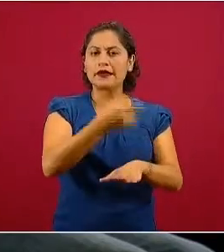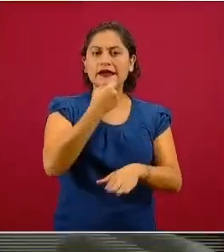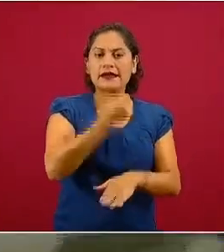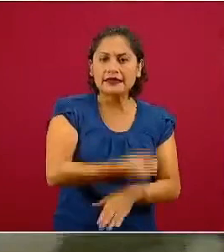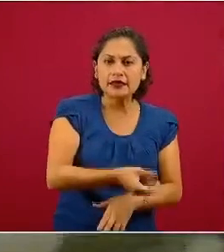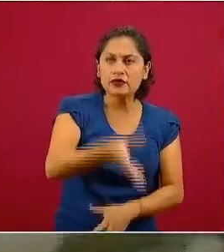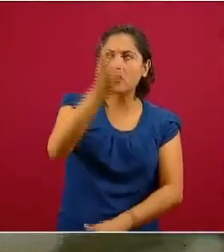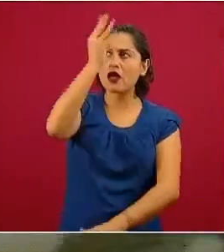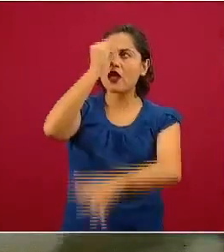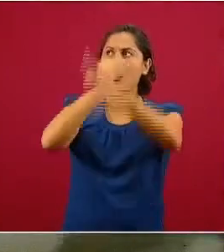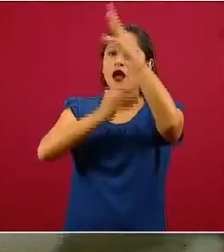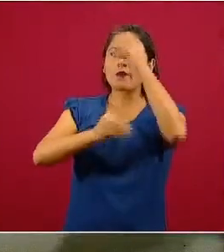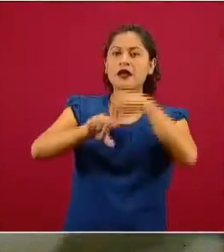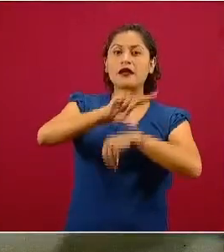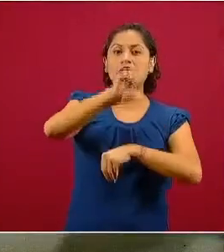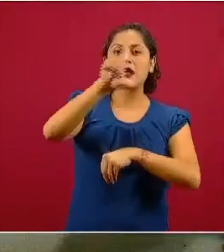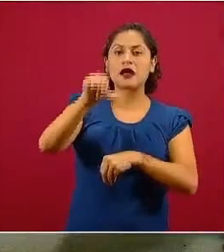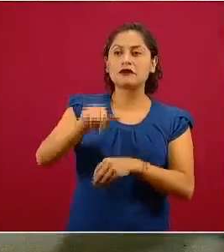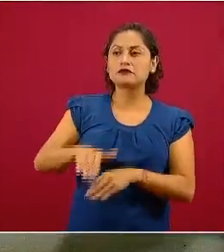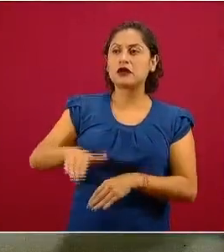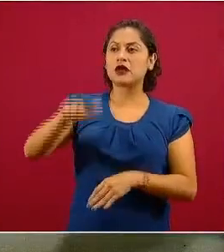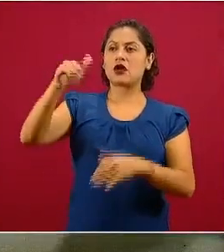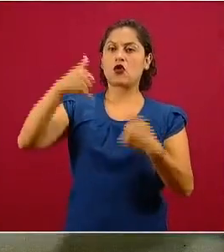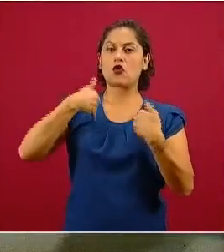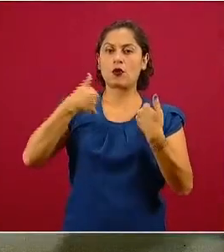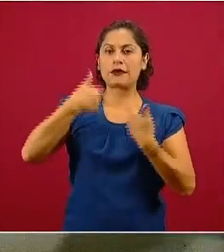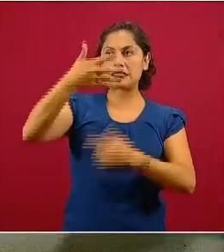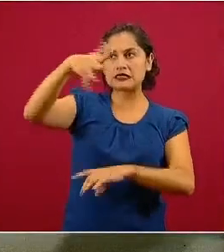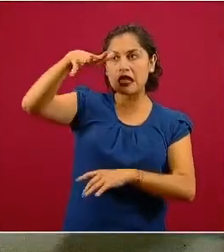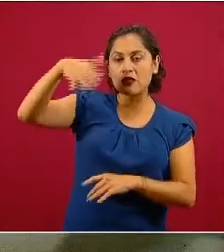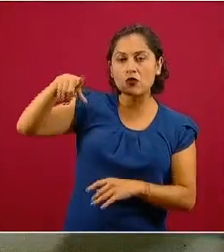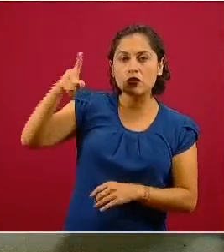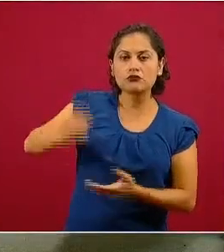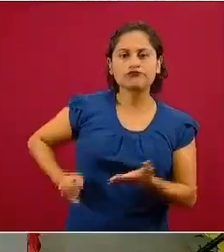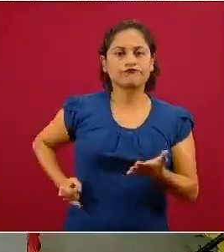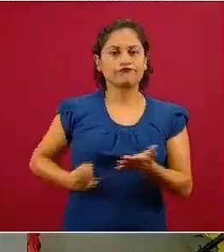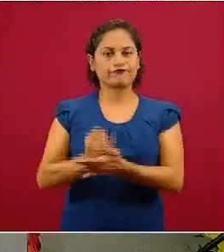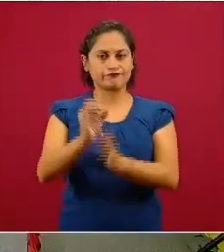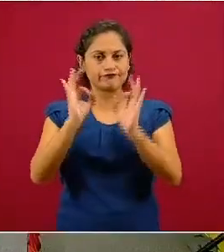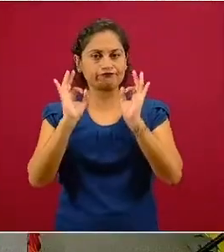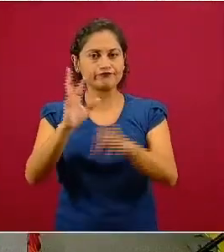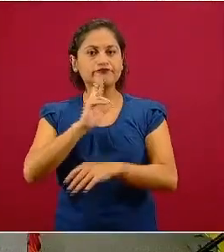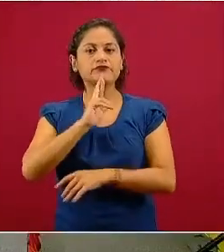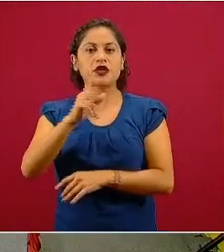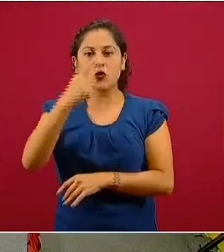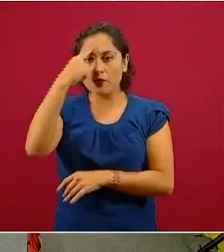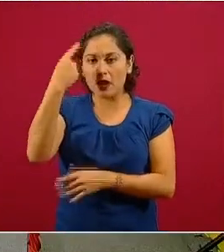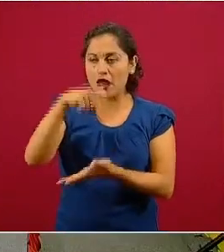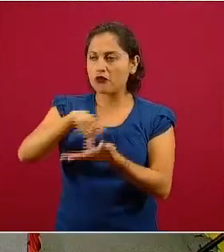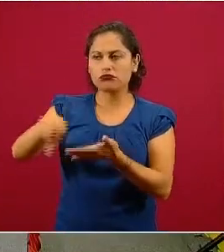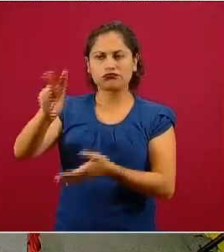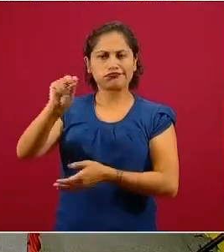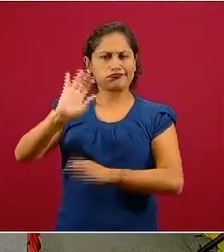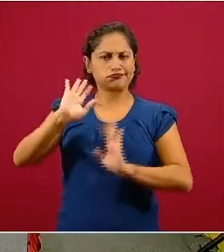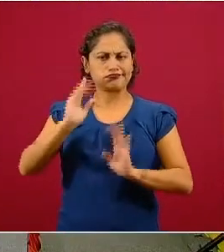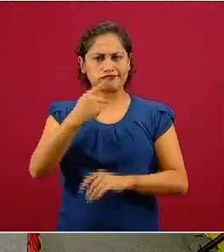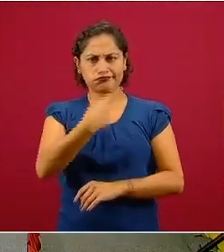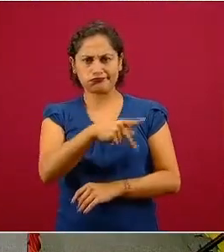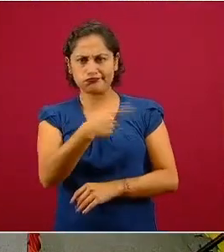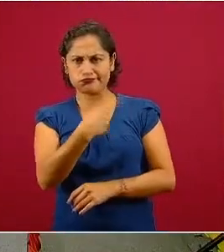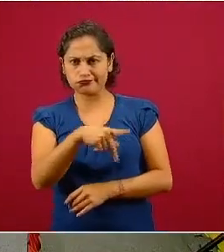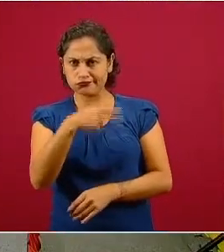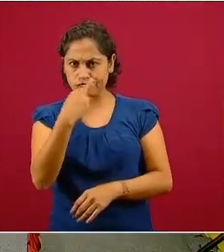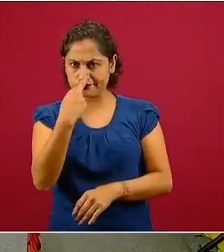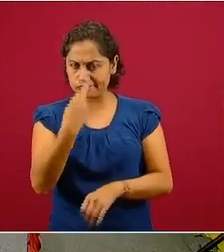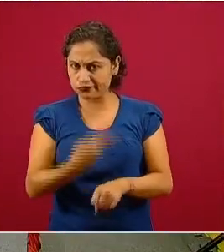una decisión en su momento de ser adolescentes o adultos y tomar una decisión adecuada al respecto del consumo de estos productos? Muchas gracias,